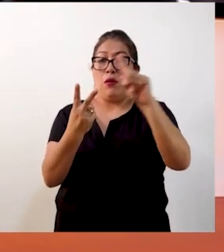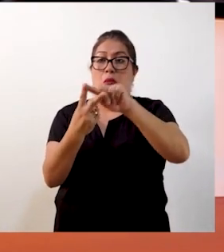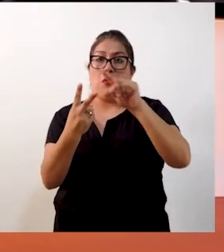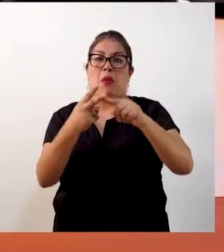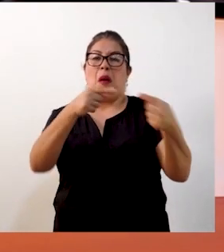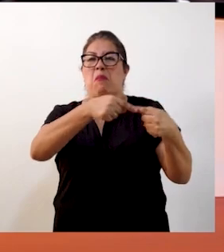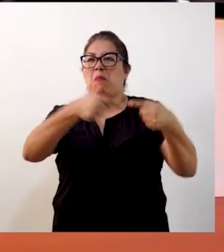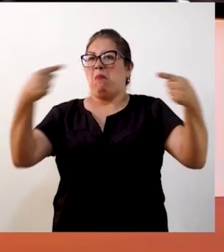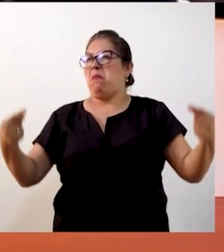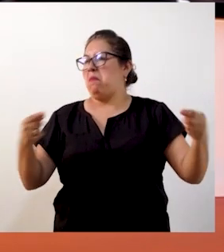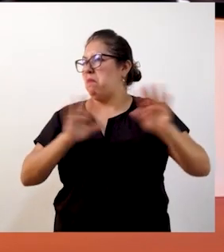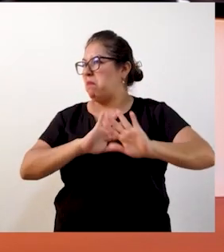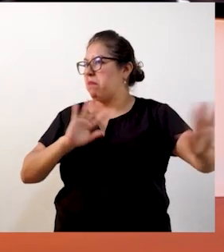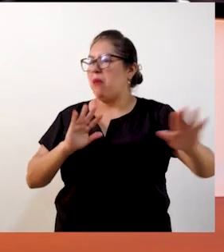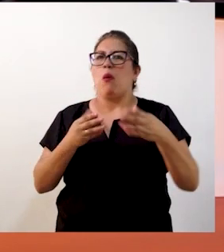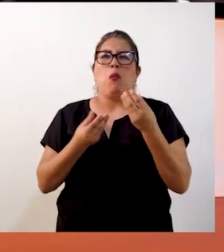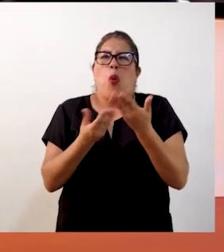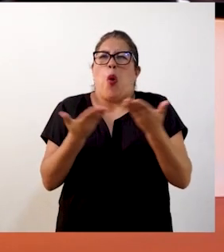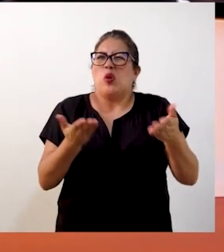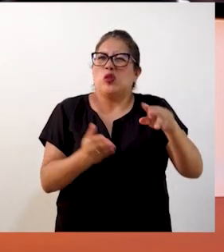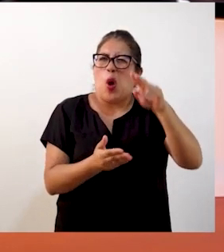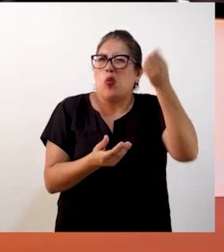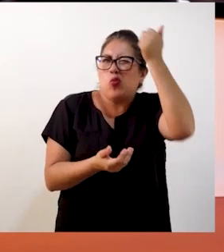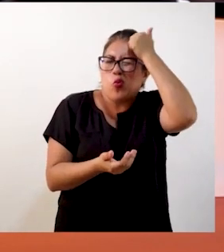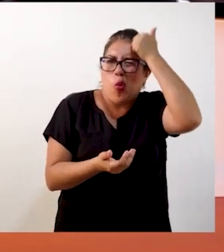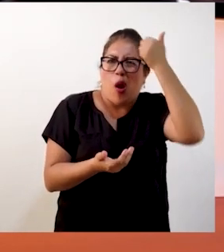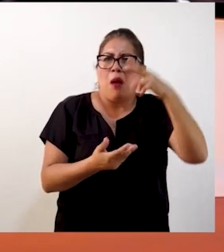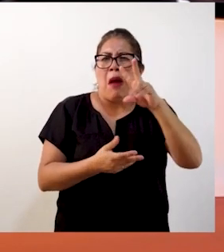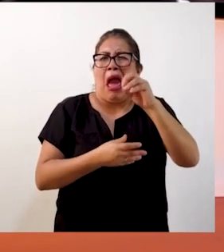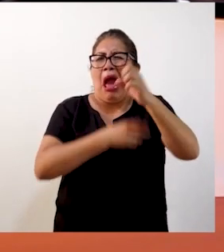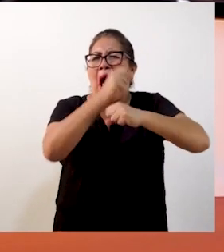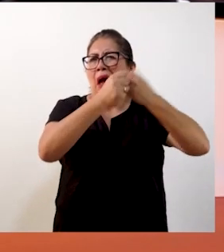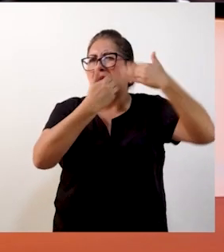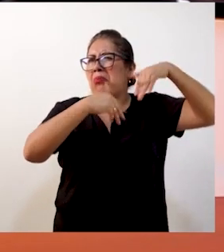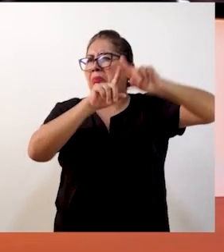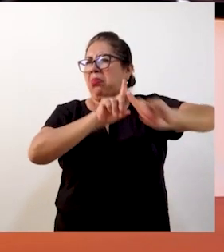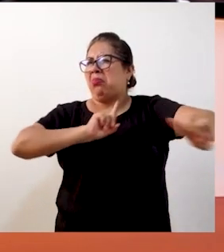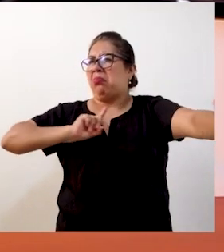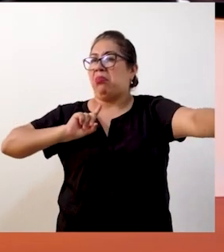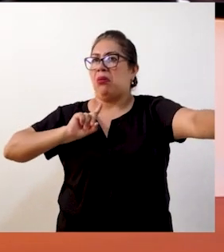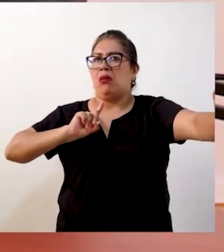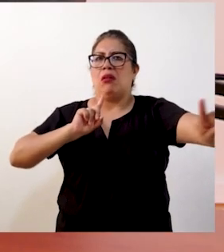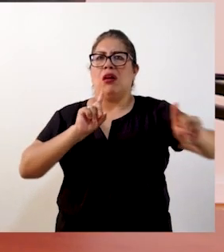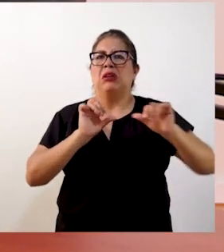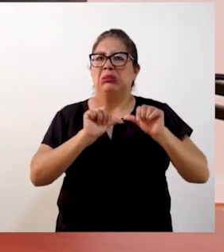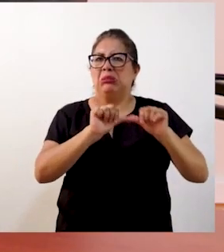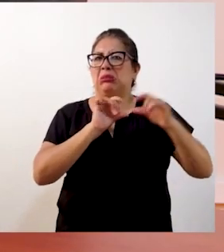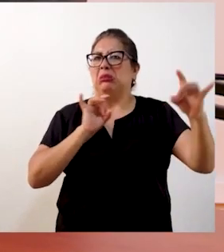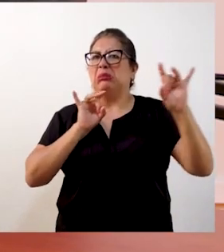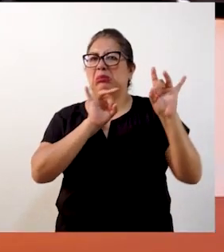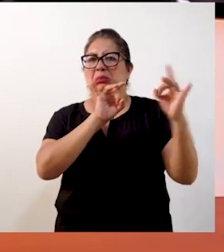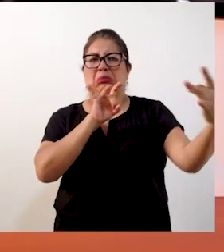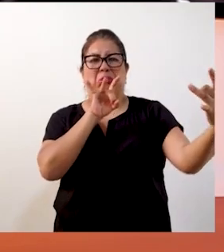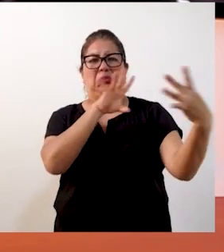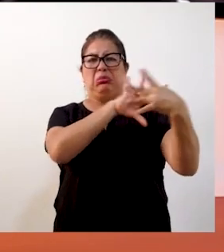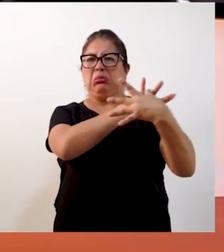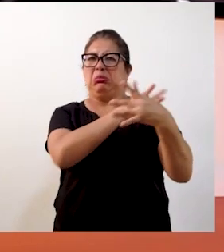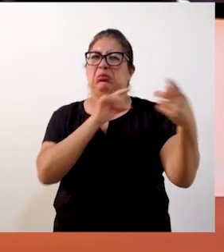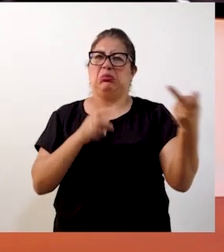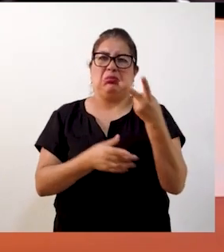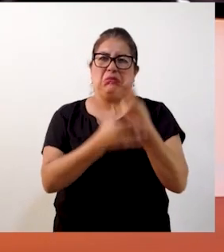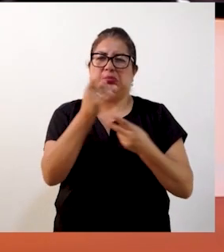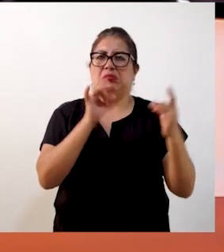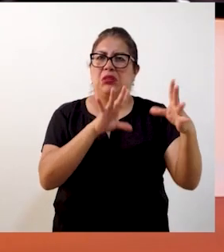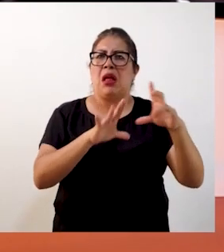hay 2 hermanos que se pelearon por una tontería hace 20 años que ya ni se acuerdan de por qué se pelearon. Y siguen odiándose. Y